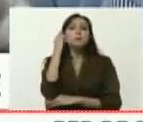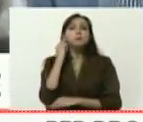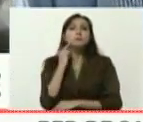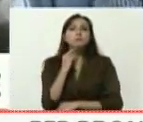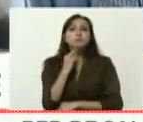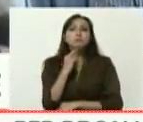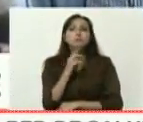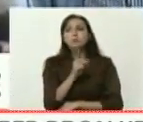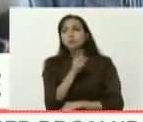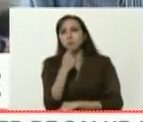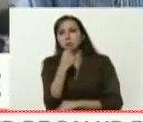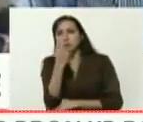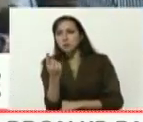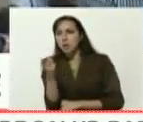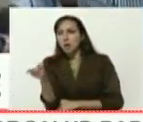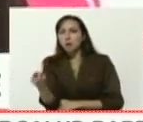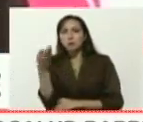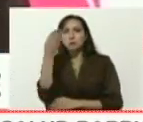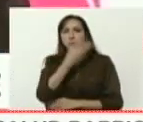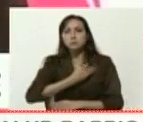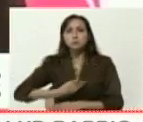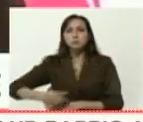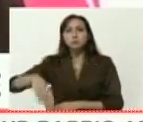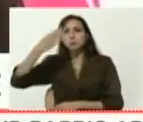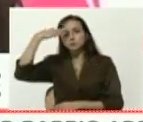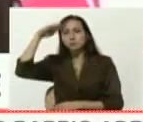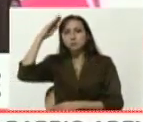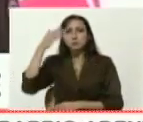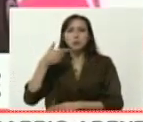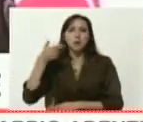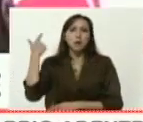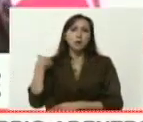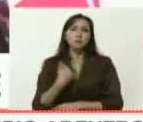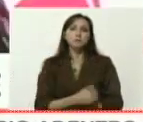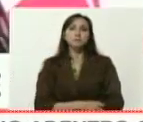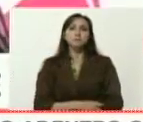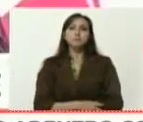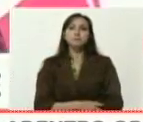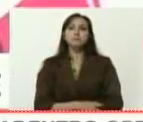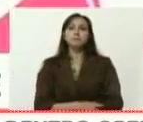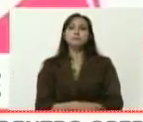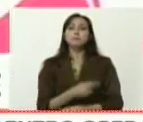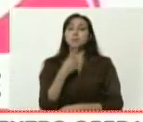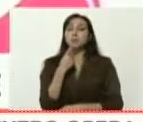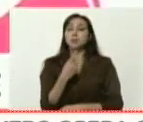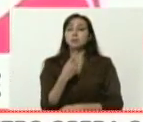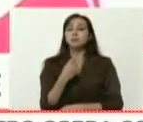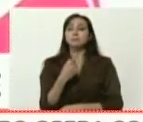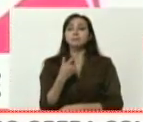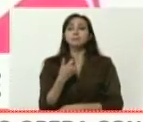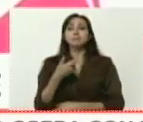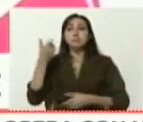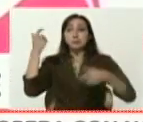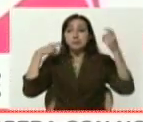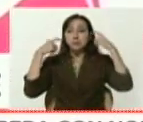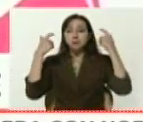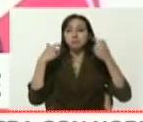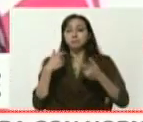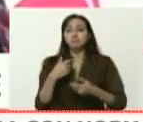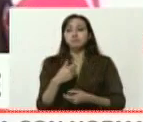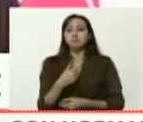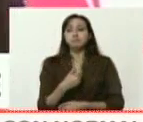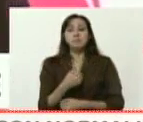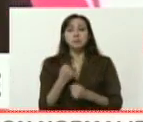Castro y le contaba esta frase, y él le dijo: Chávez, qué duro, qué